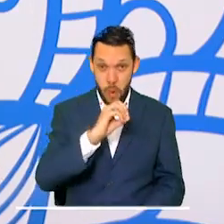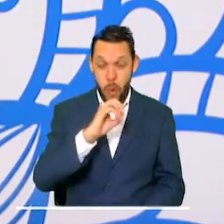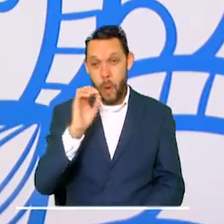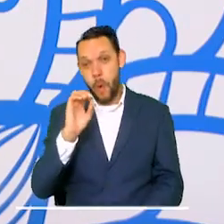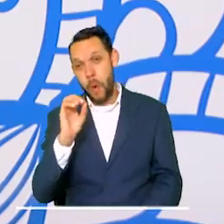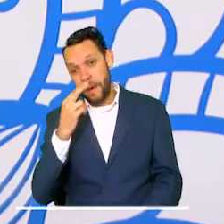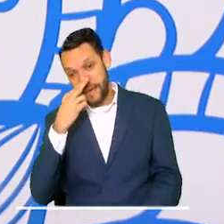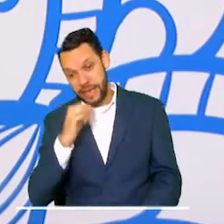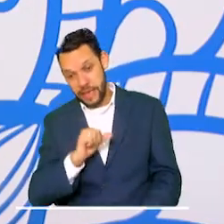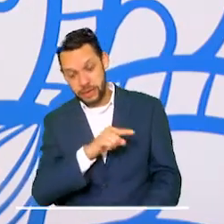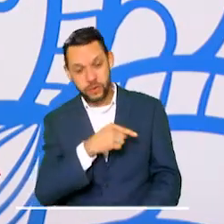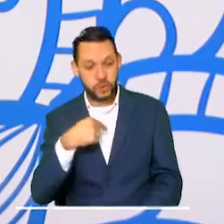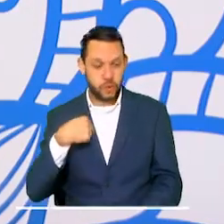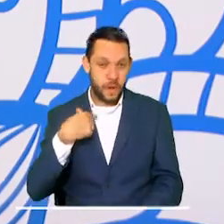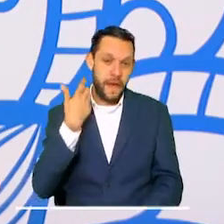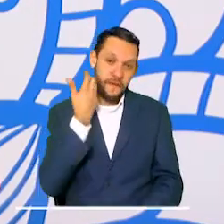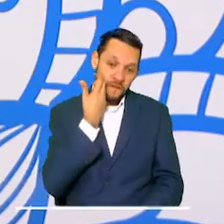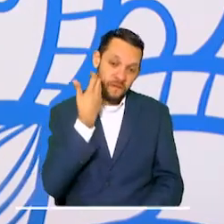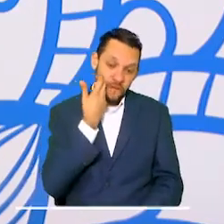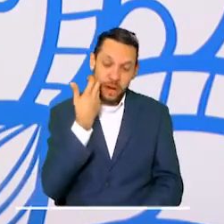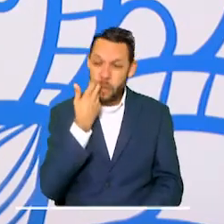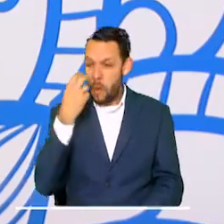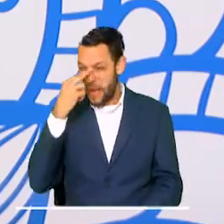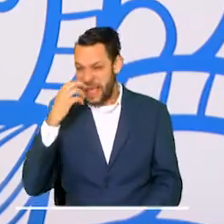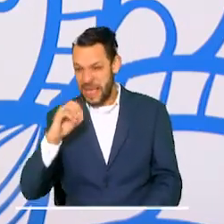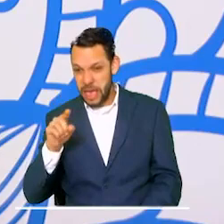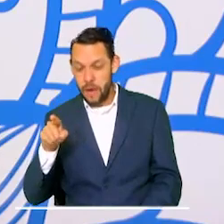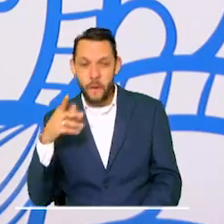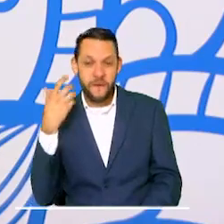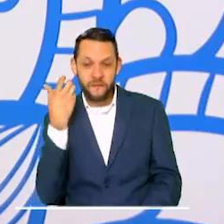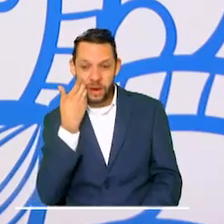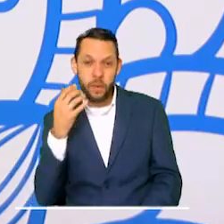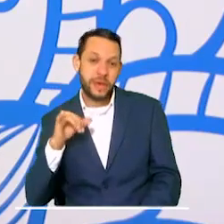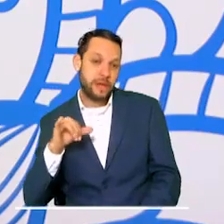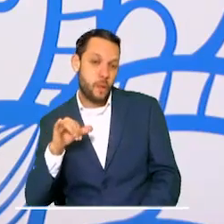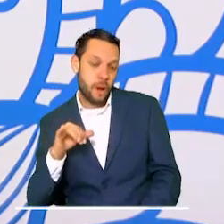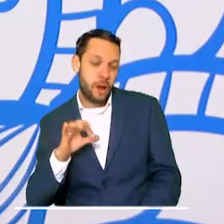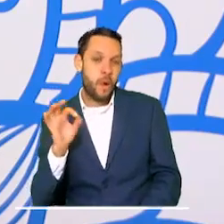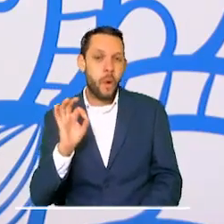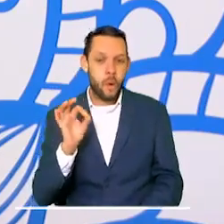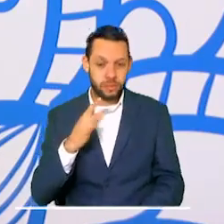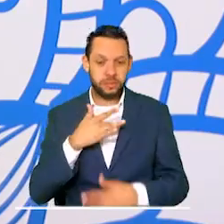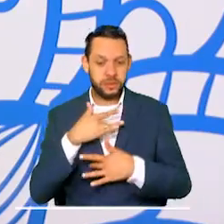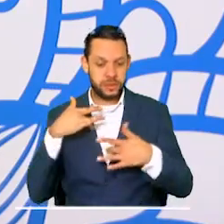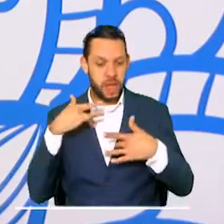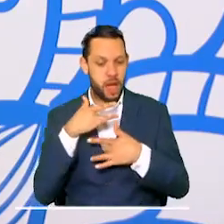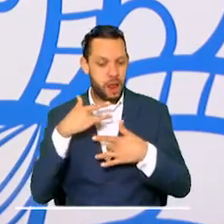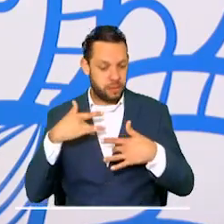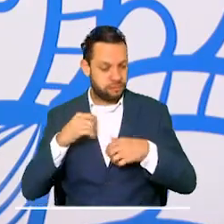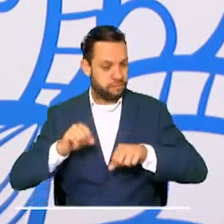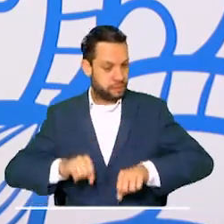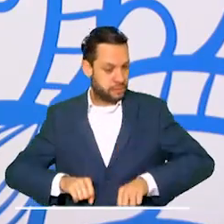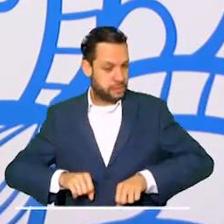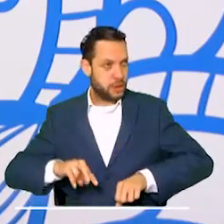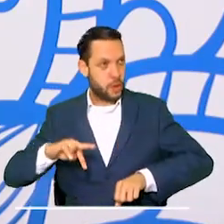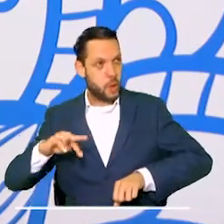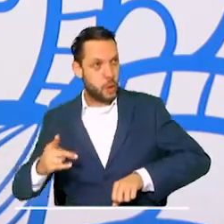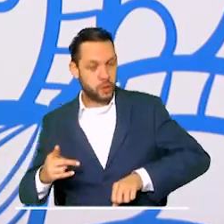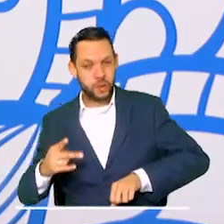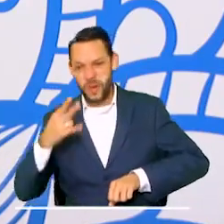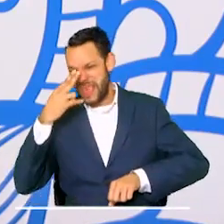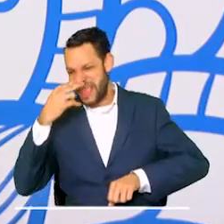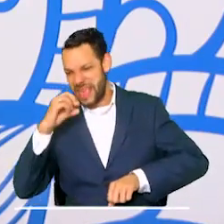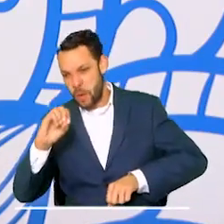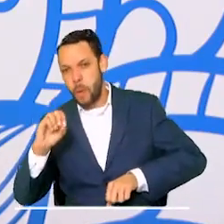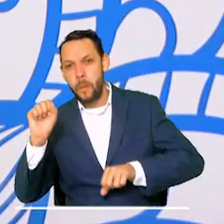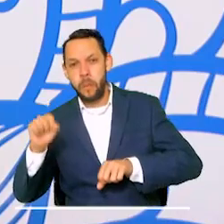por mi enfermedad, por mis problemas y no poderle dar lo mejor a mi hijo. O yo quiero tener salud y de pronto ese hijo puede nacer del corazón, puede